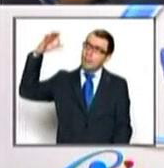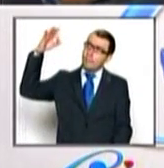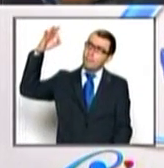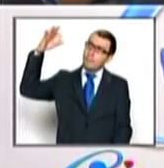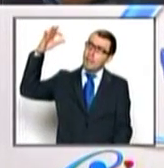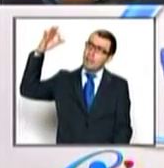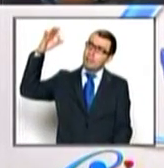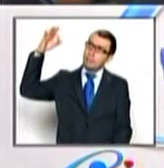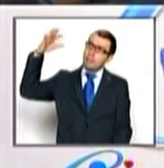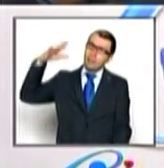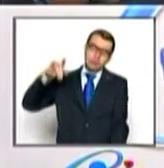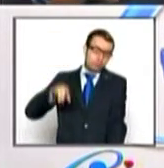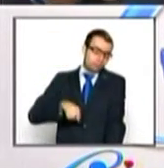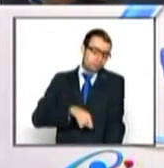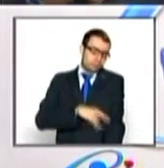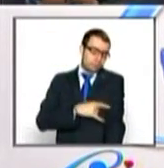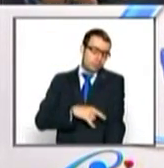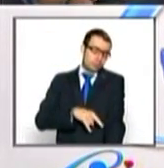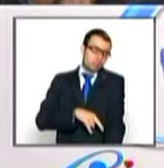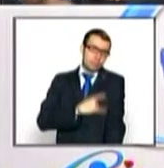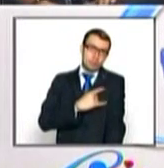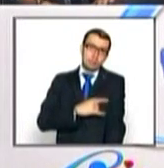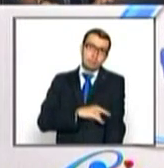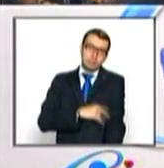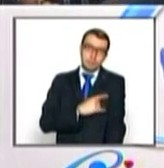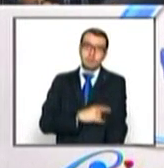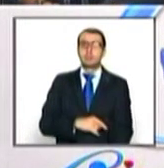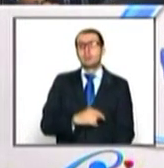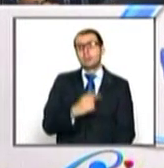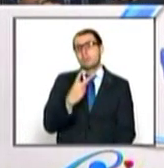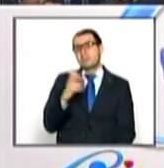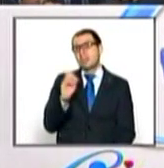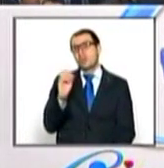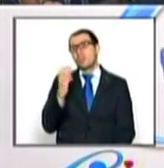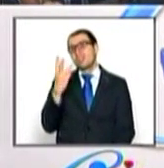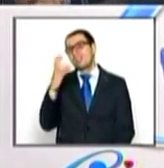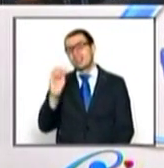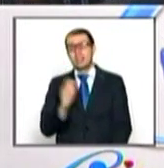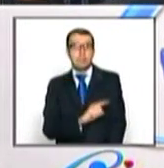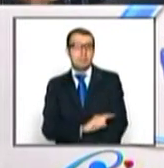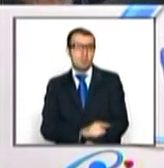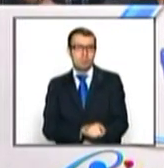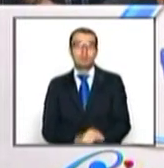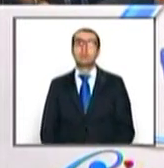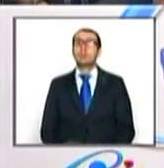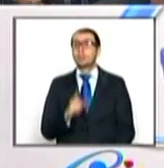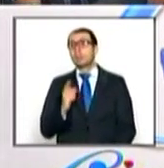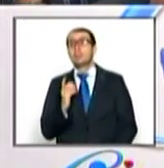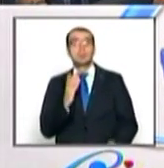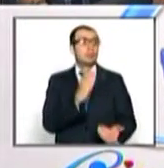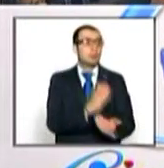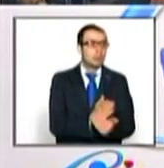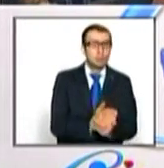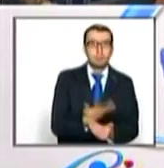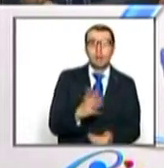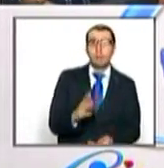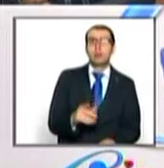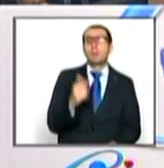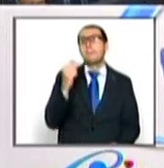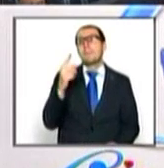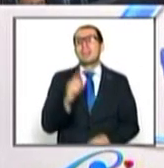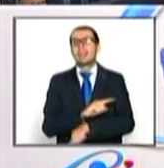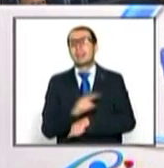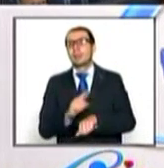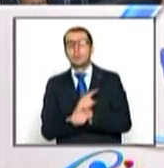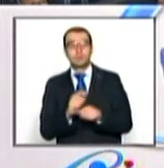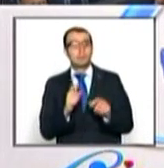hacer un goteo lento entre 20 a 30 minutos. Por eso cuando usted va a una sesión de sueroterapia, tiene que ir preparado para quedarse por lo menos una media horita en el consultorio del médico